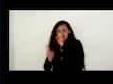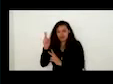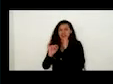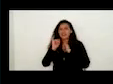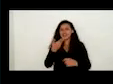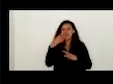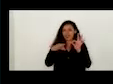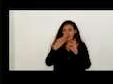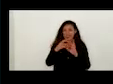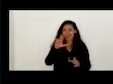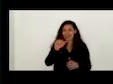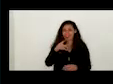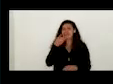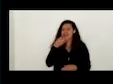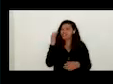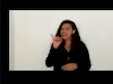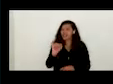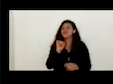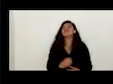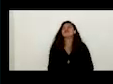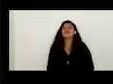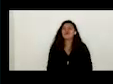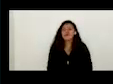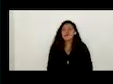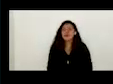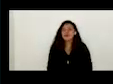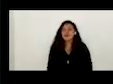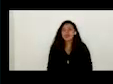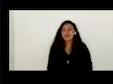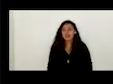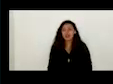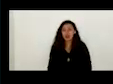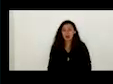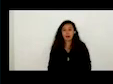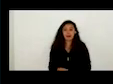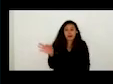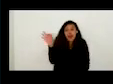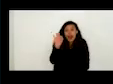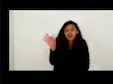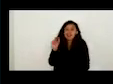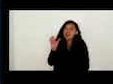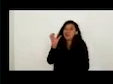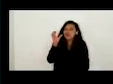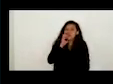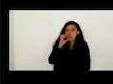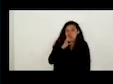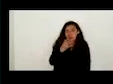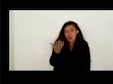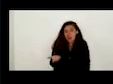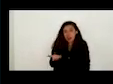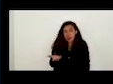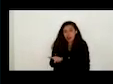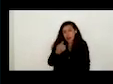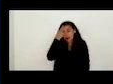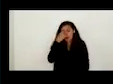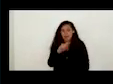Lilia, sí, muy bien. Y tal vez para la cena, ¿qué tal? O para la colación,